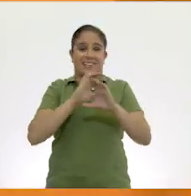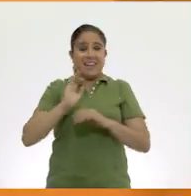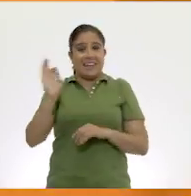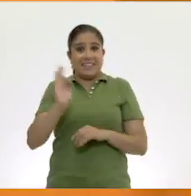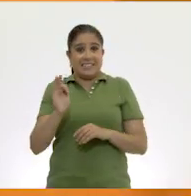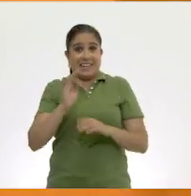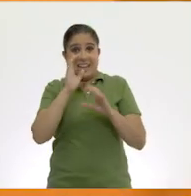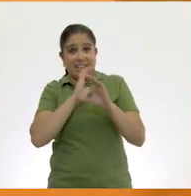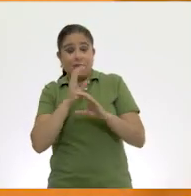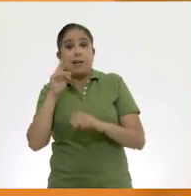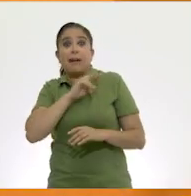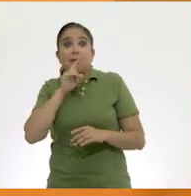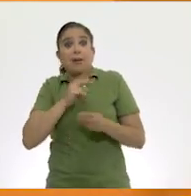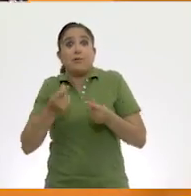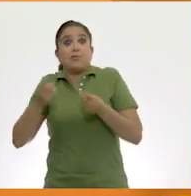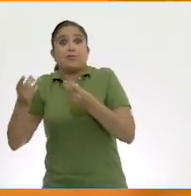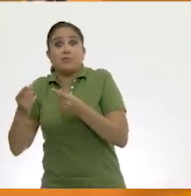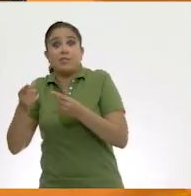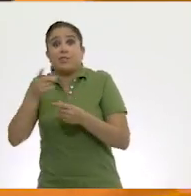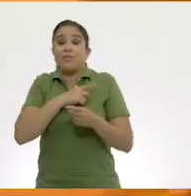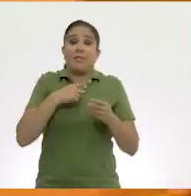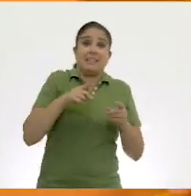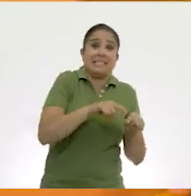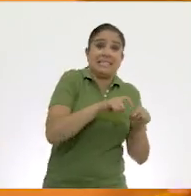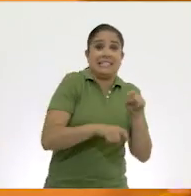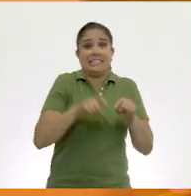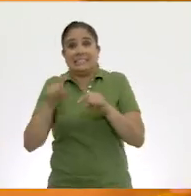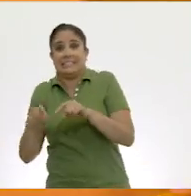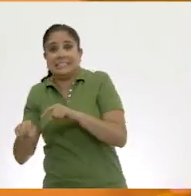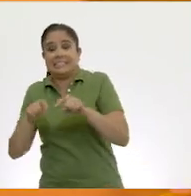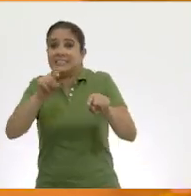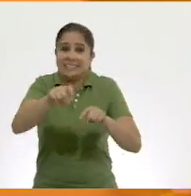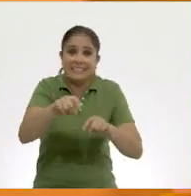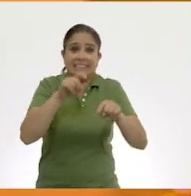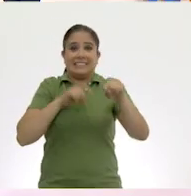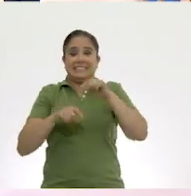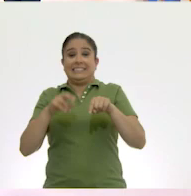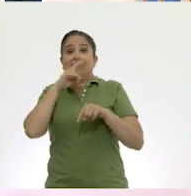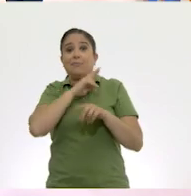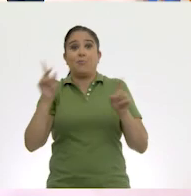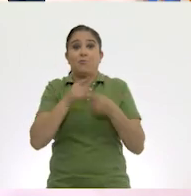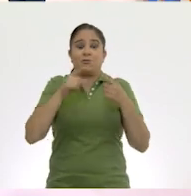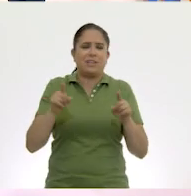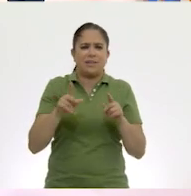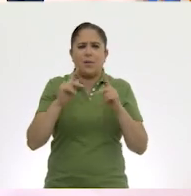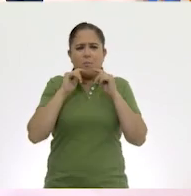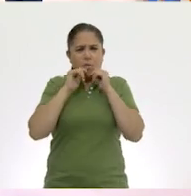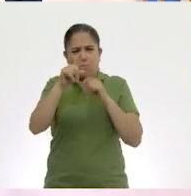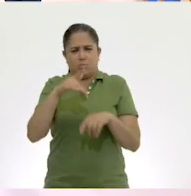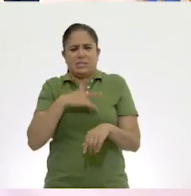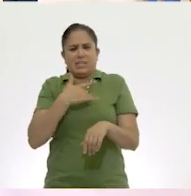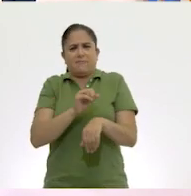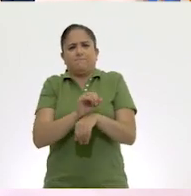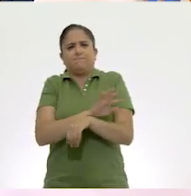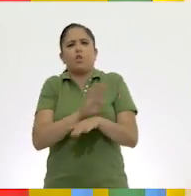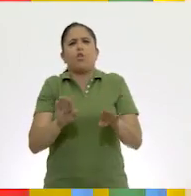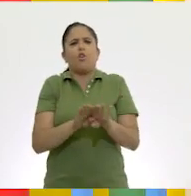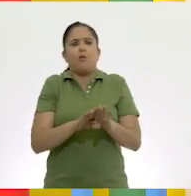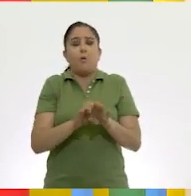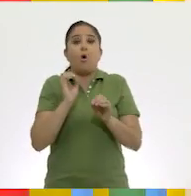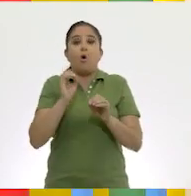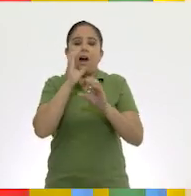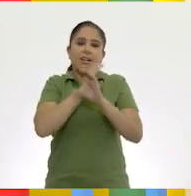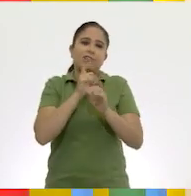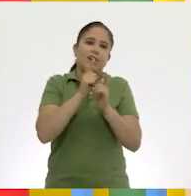mejor es una canción que va muy rápido y tú tienes que hacer esto y dos adelante y dos atrás no importa probablemente sea una canción muy